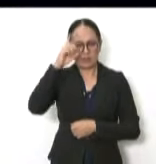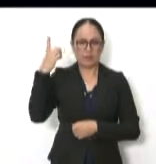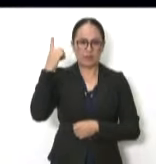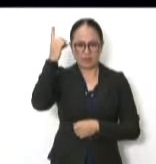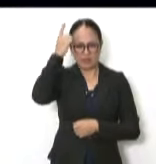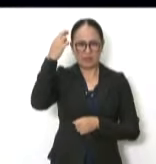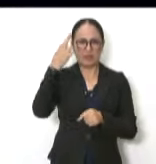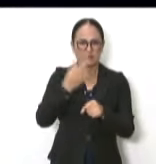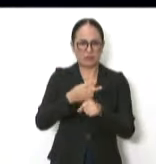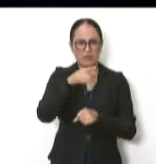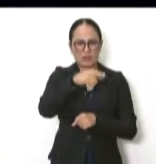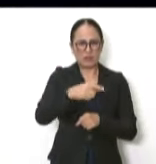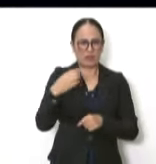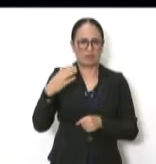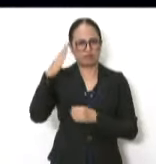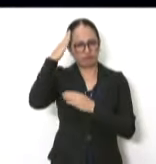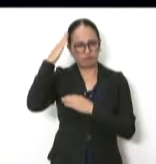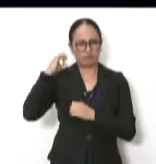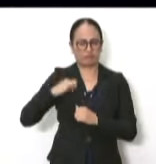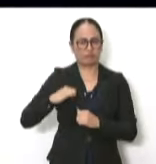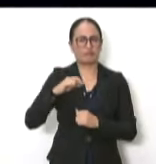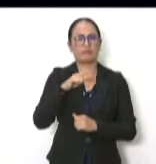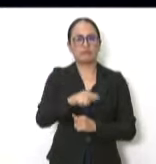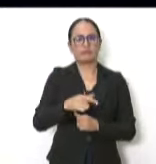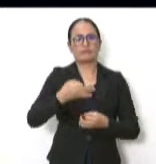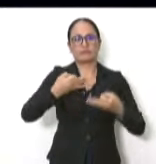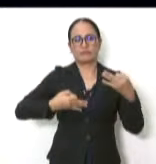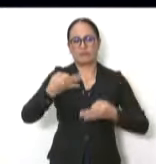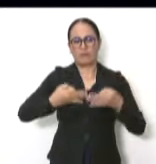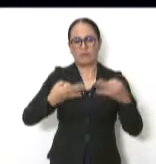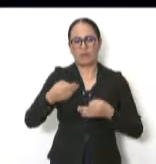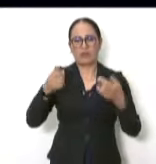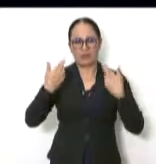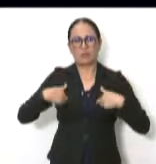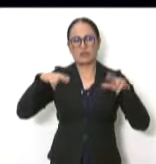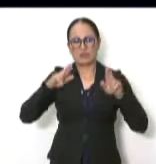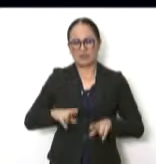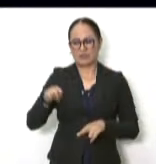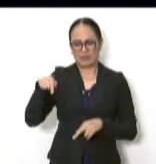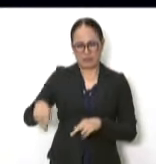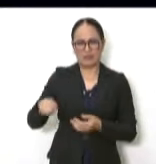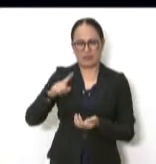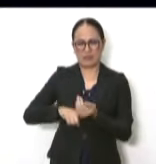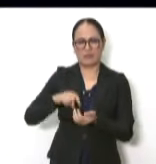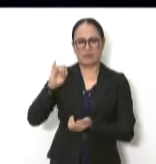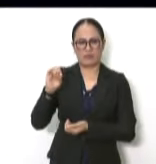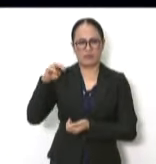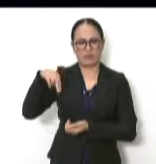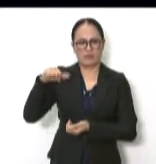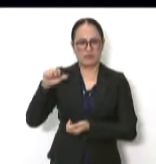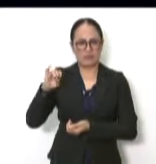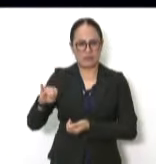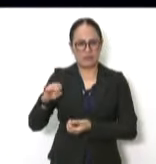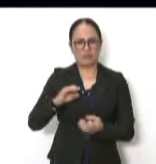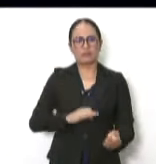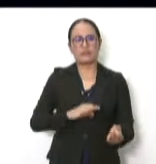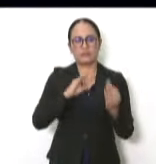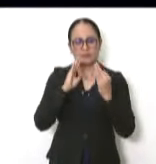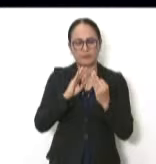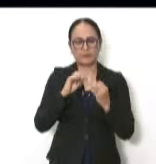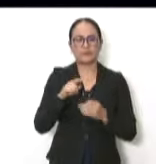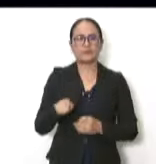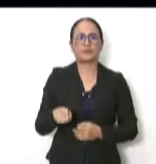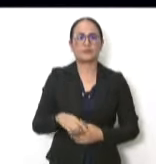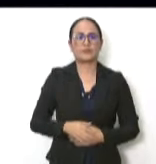General de Asuntos Jurídicos como representante legal del Instituto Nacional de Transparencia, Acceso a la Información y Protección de